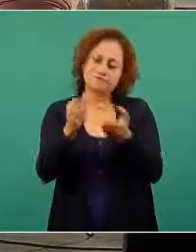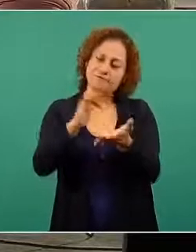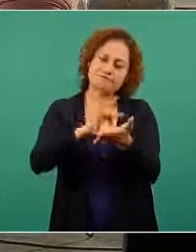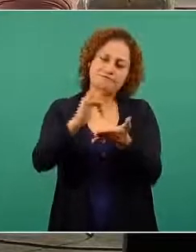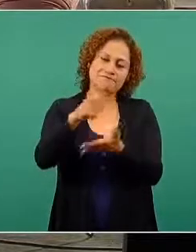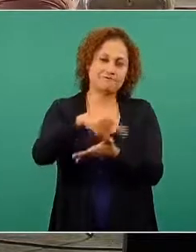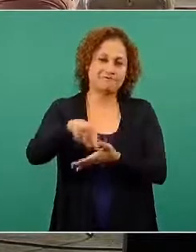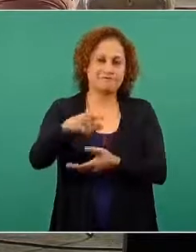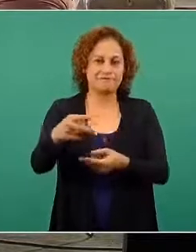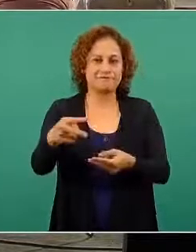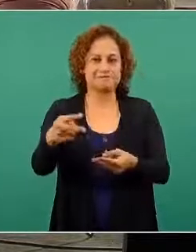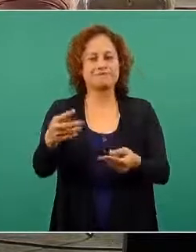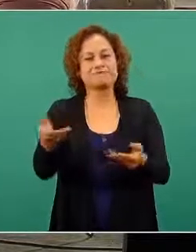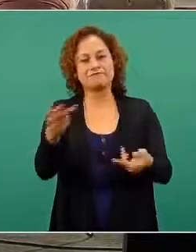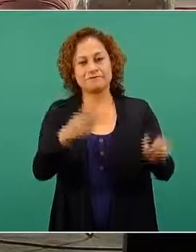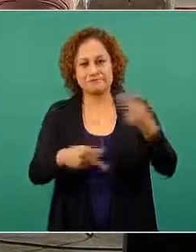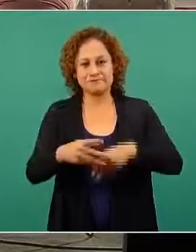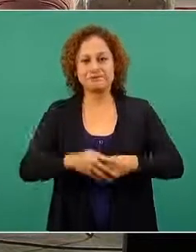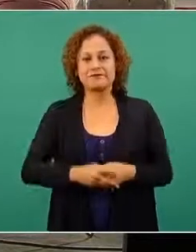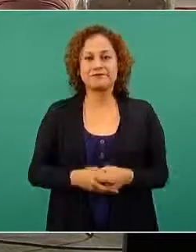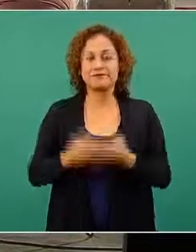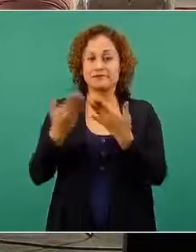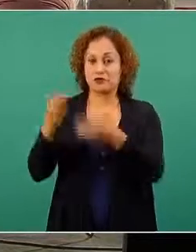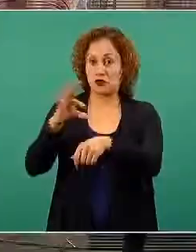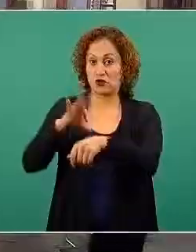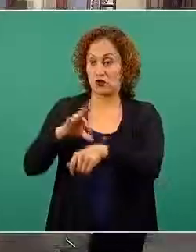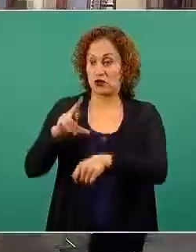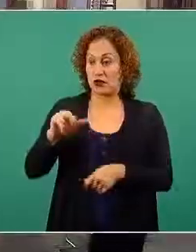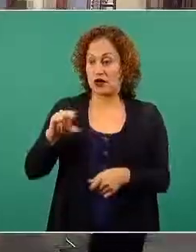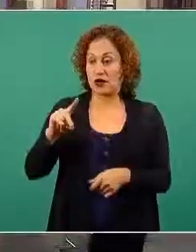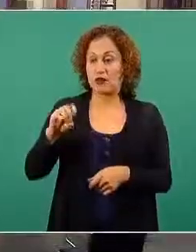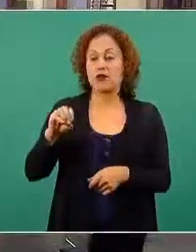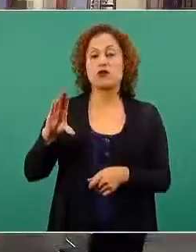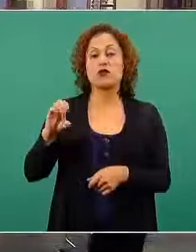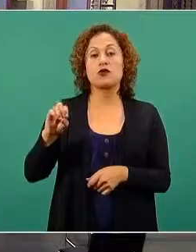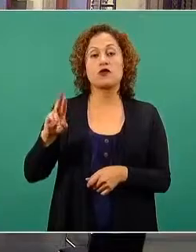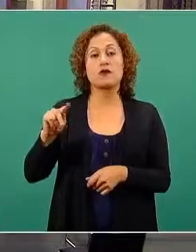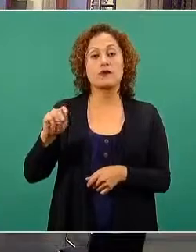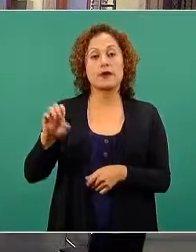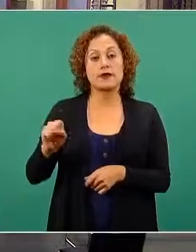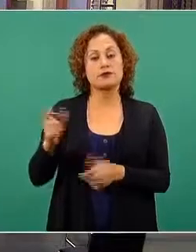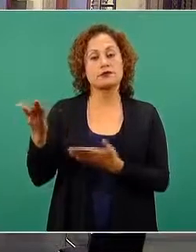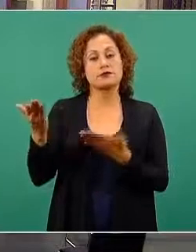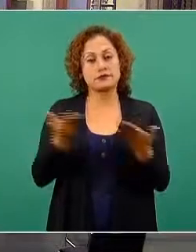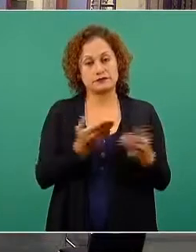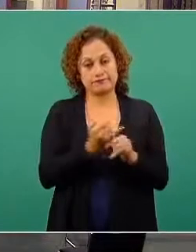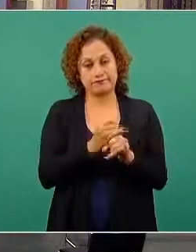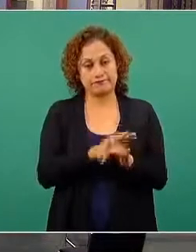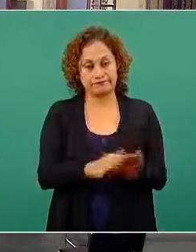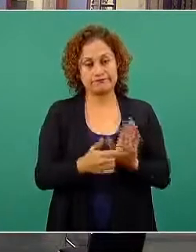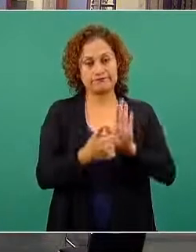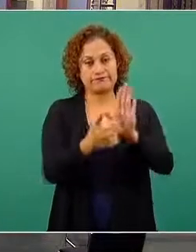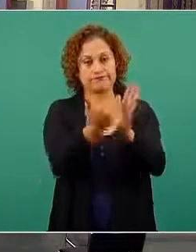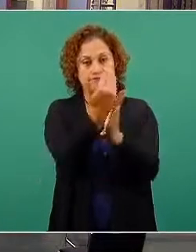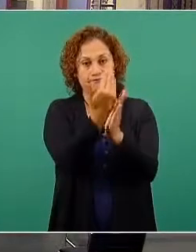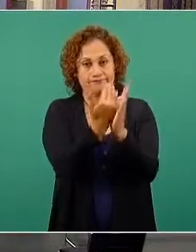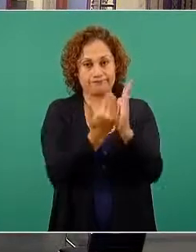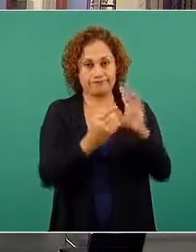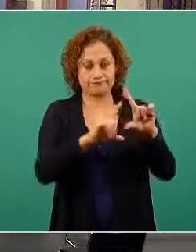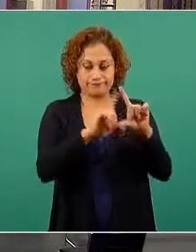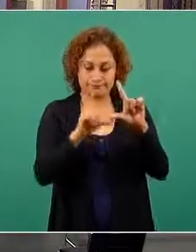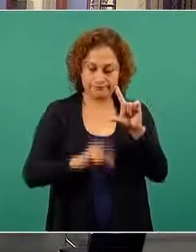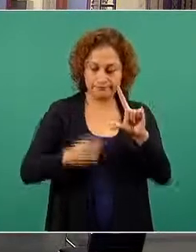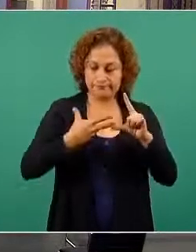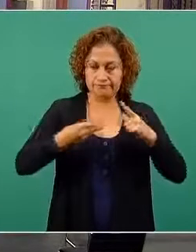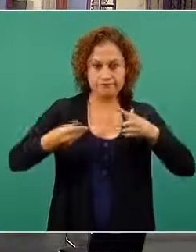su presencia. Le pido entonces al doctor Ricardo Cortés, si es tan amable, de presentar el informe de la epidemia, el semáforo,